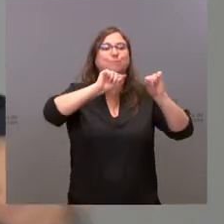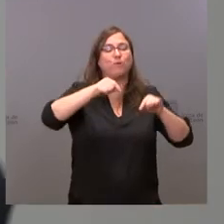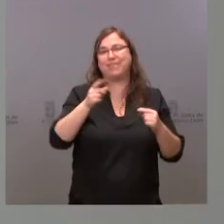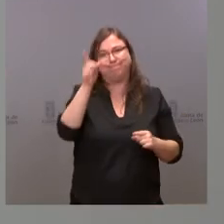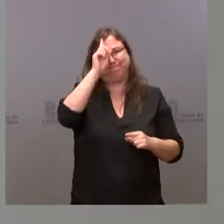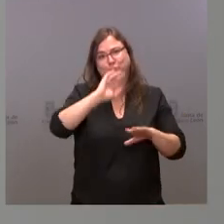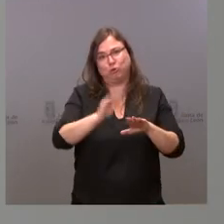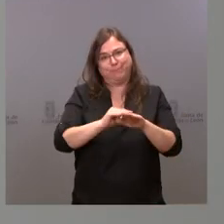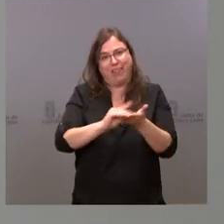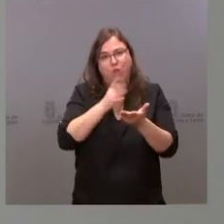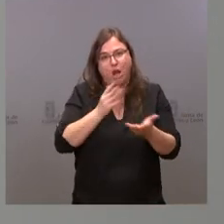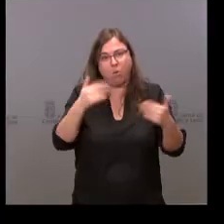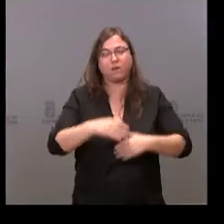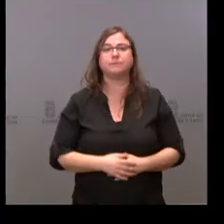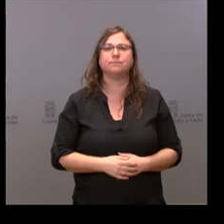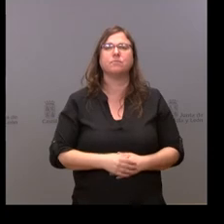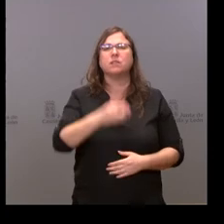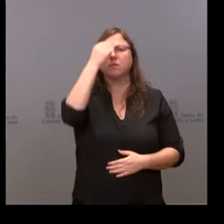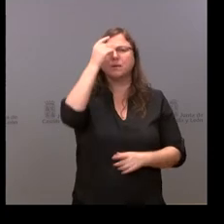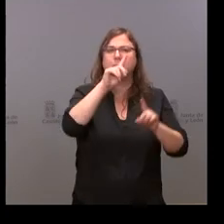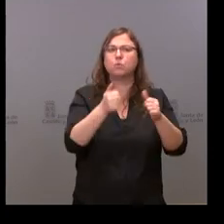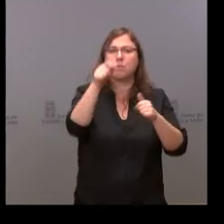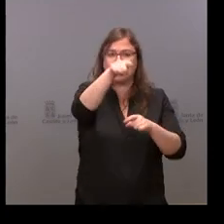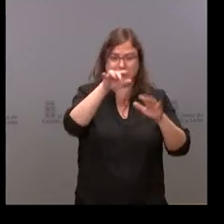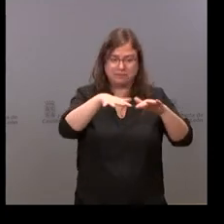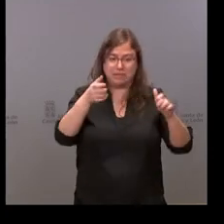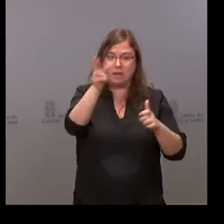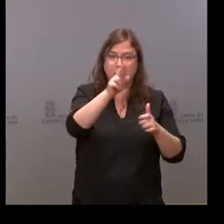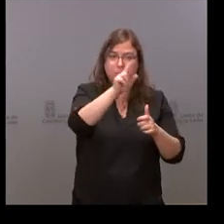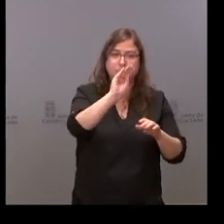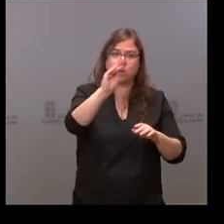ninguna otra creo que hay un par de preguntas más en la sala